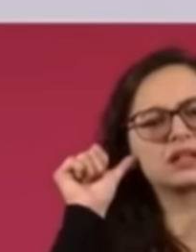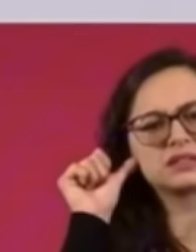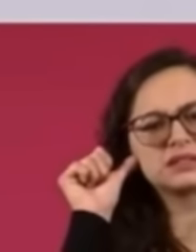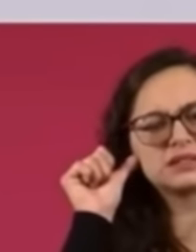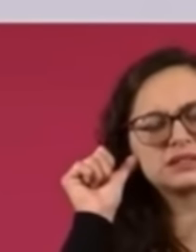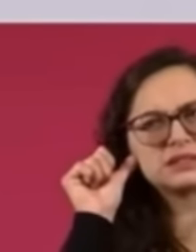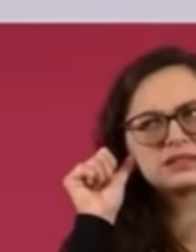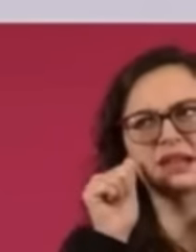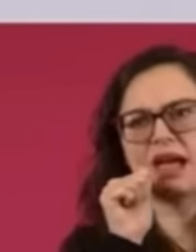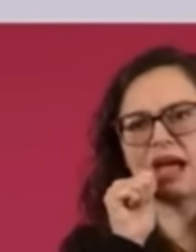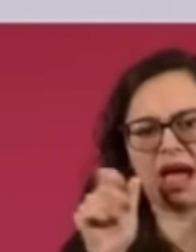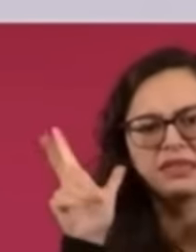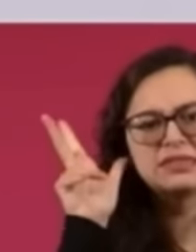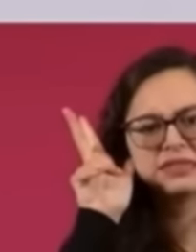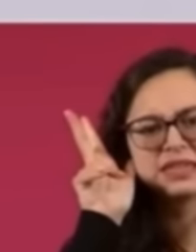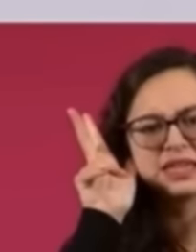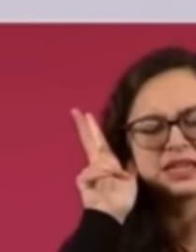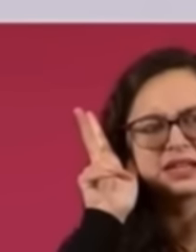sacó